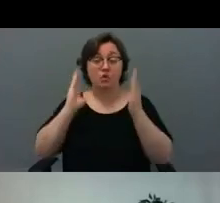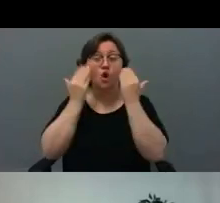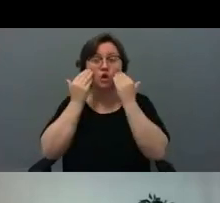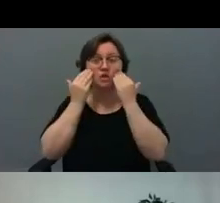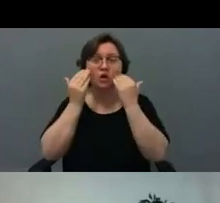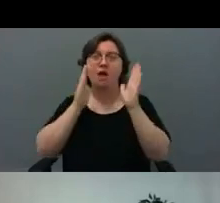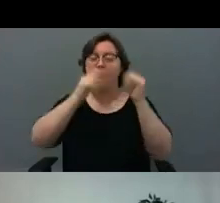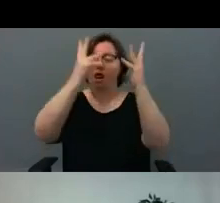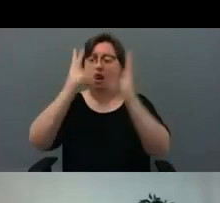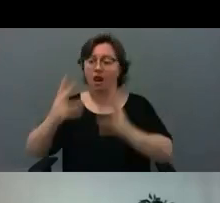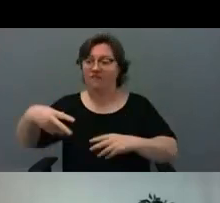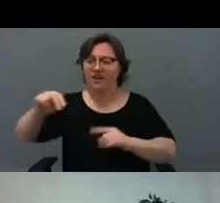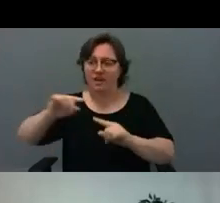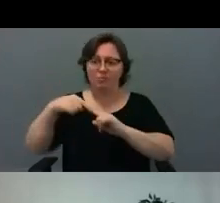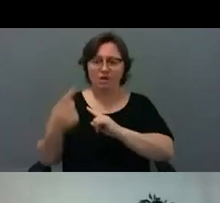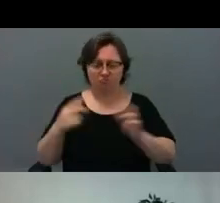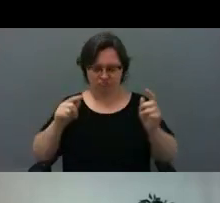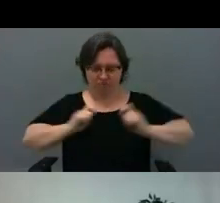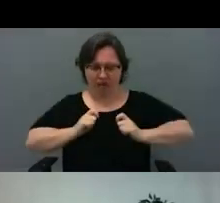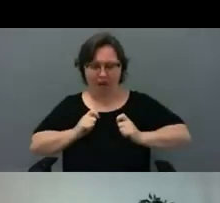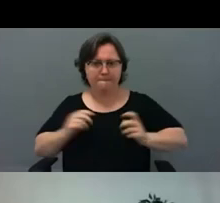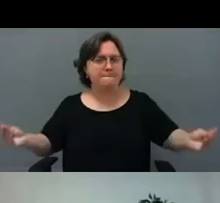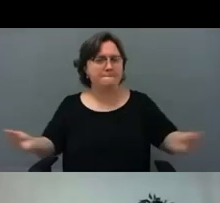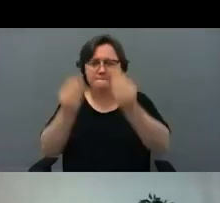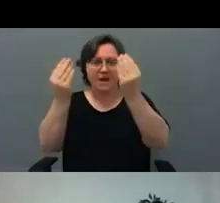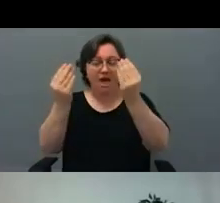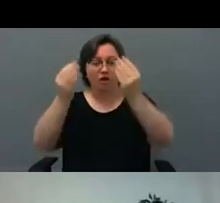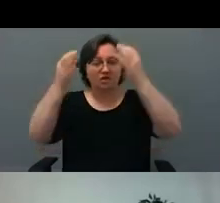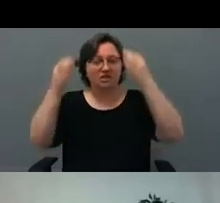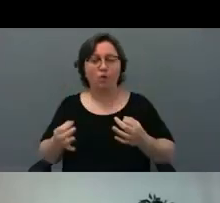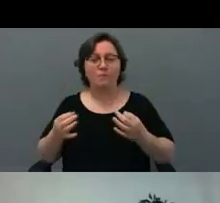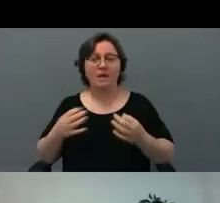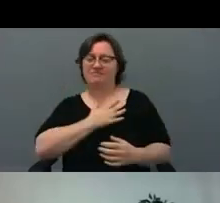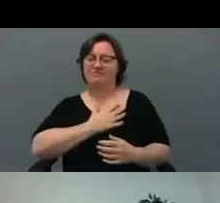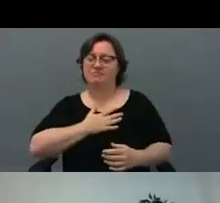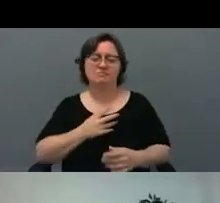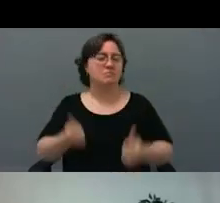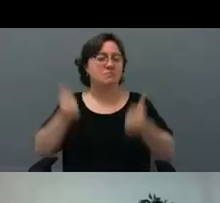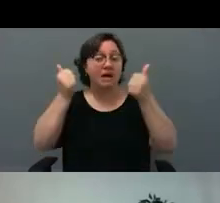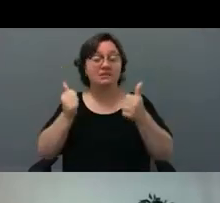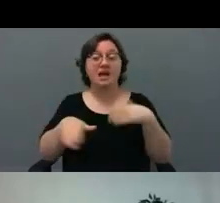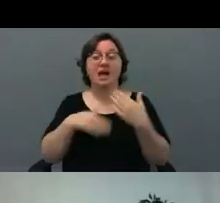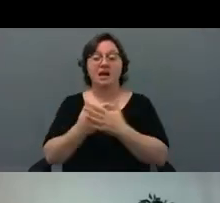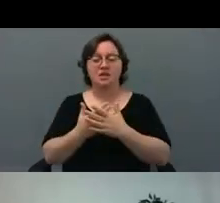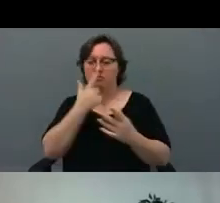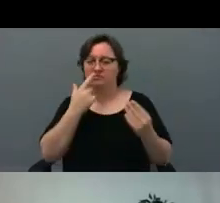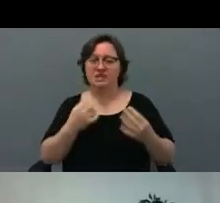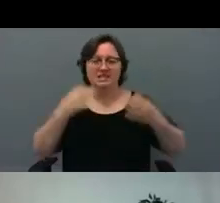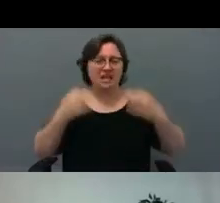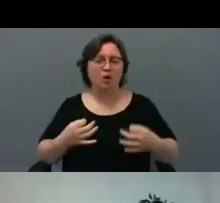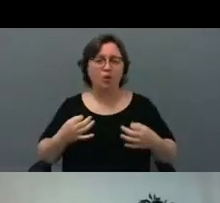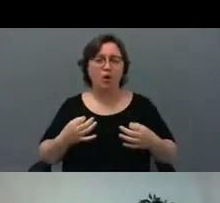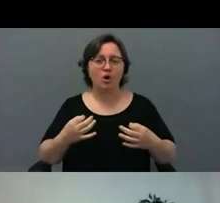salir todos mucho mejor, una sensación más gratificante y sobre todo que estoy segura que va a ser